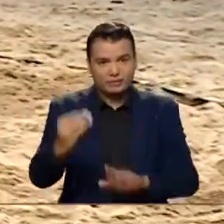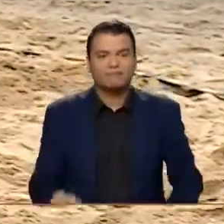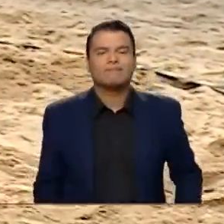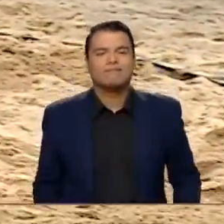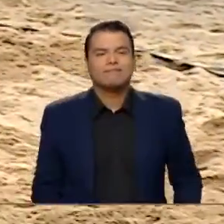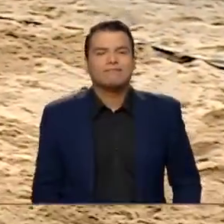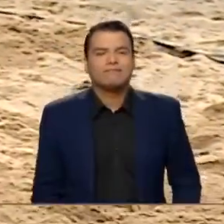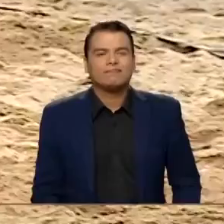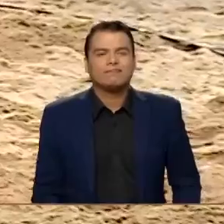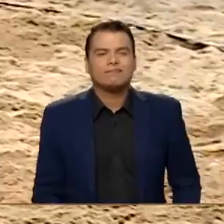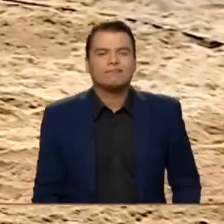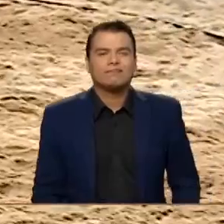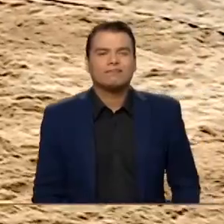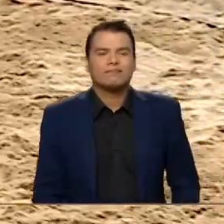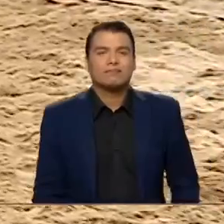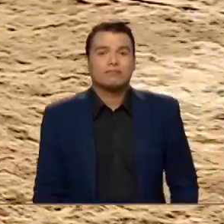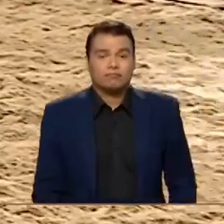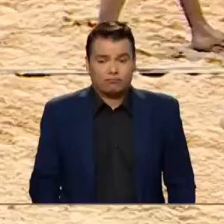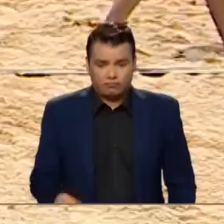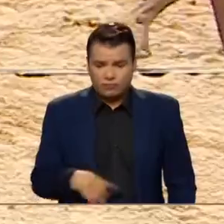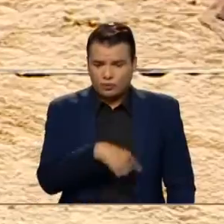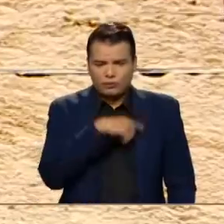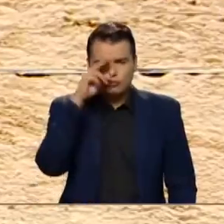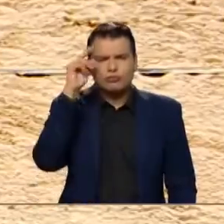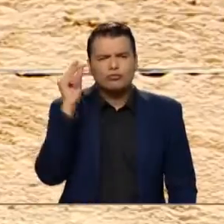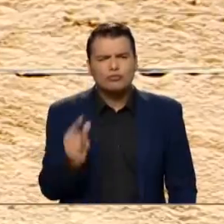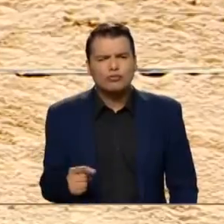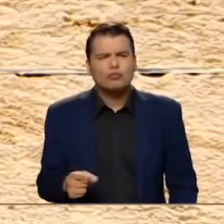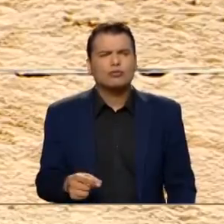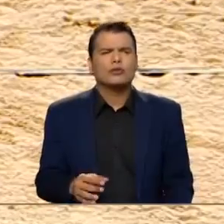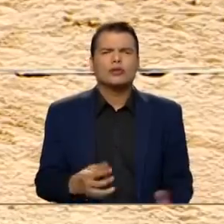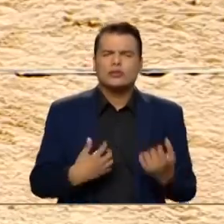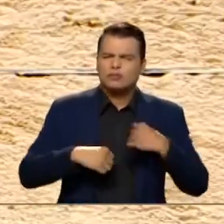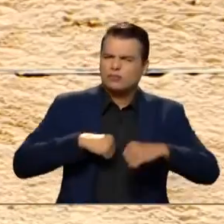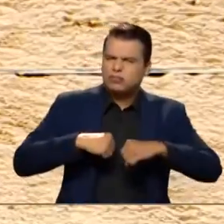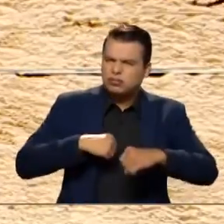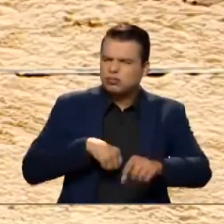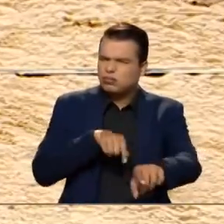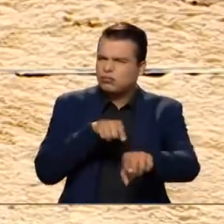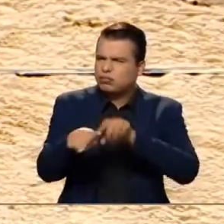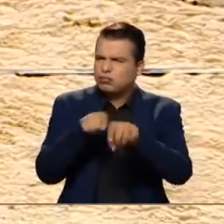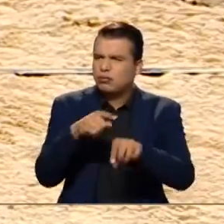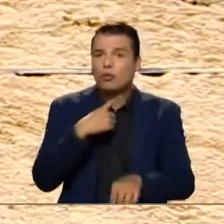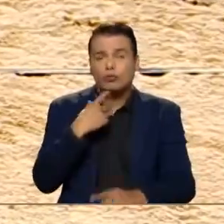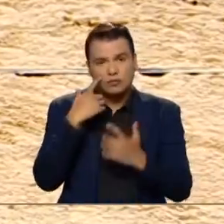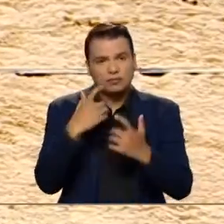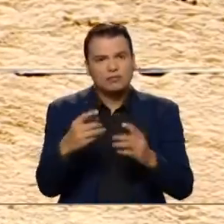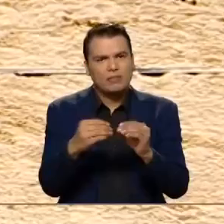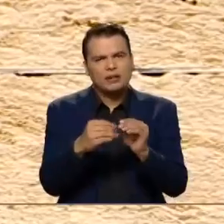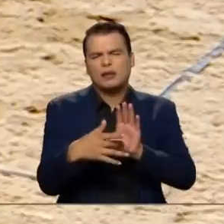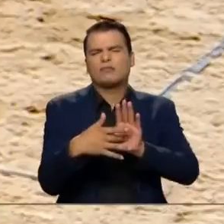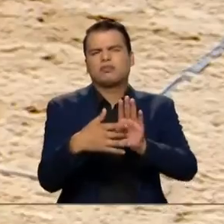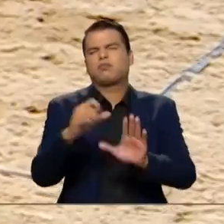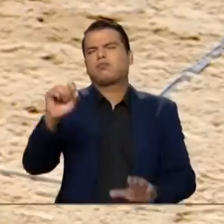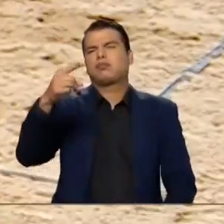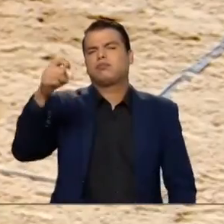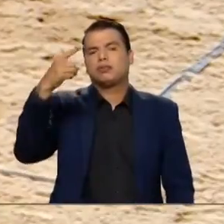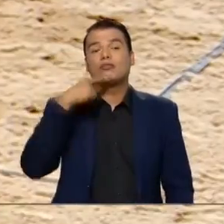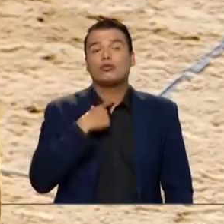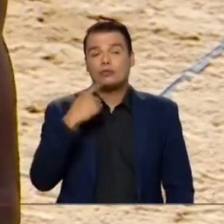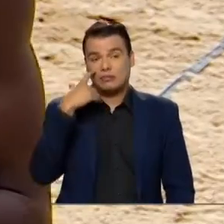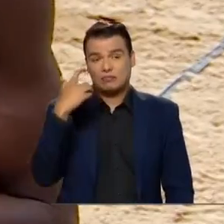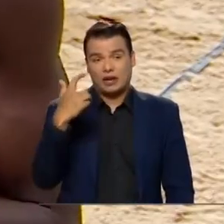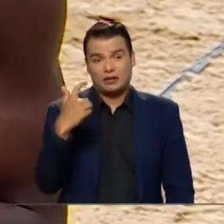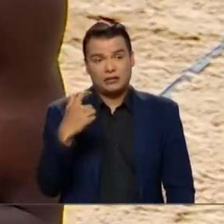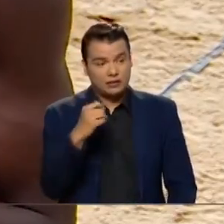camino. Somos unas personas muy berracas, nos gusta mucho competir, quedar en los primeros puestos y eso es lo que hacemos. Amar el deporte